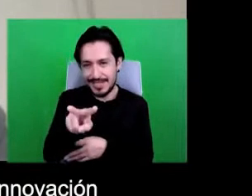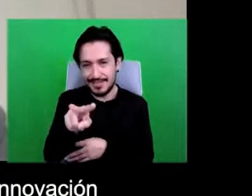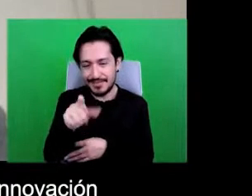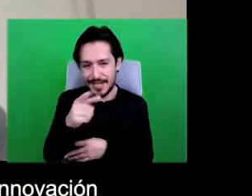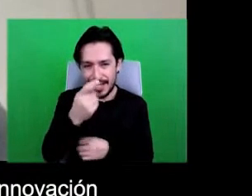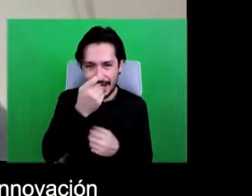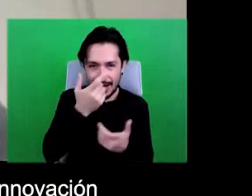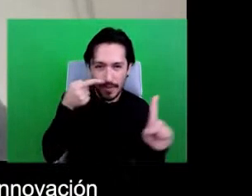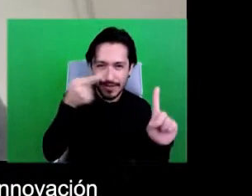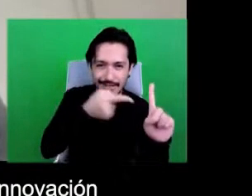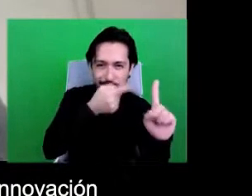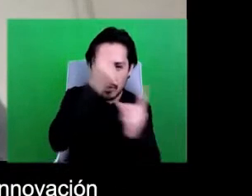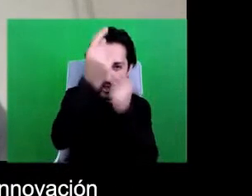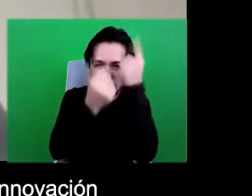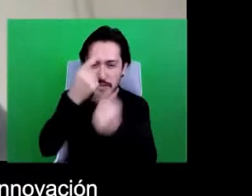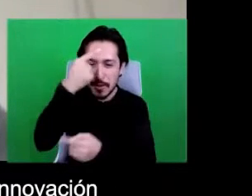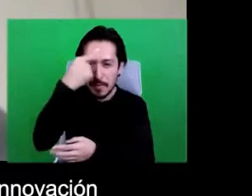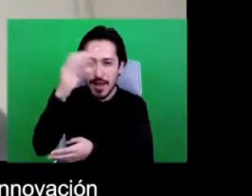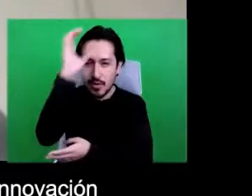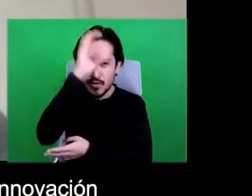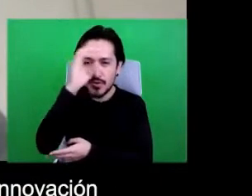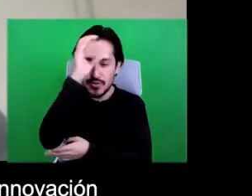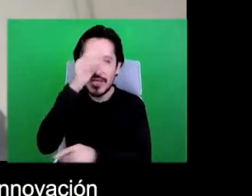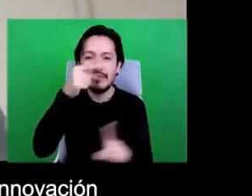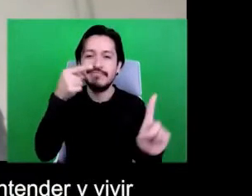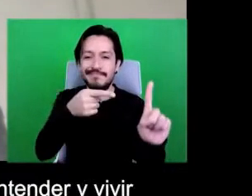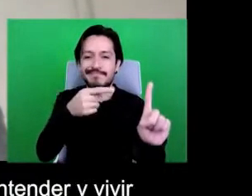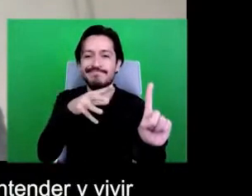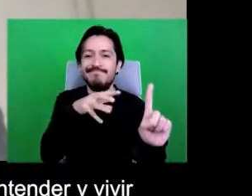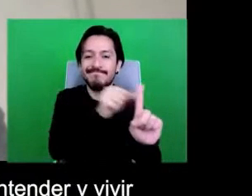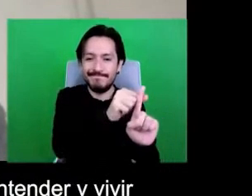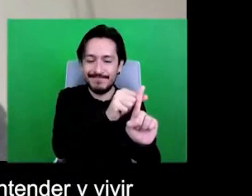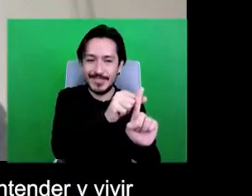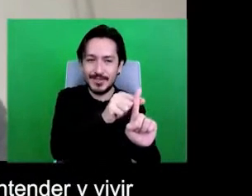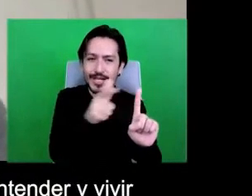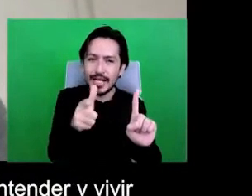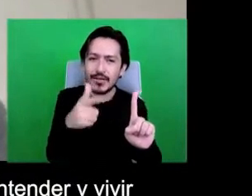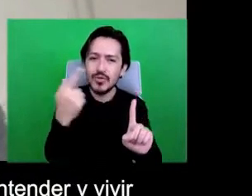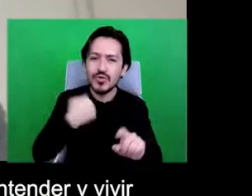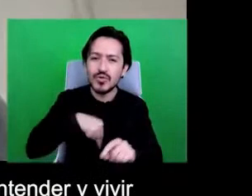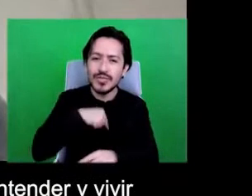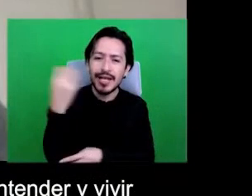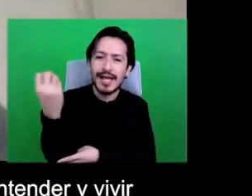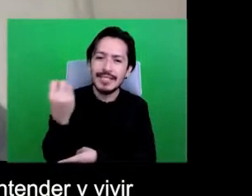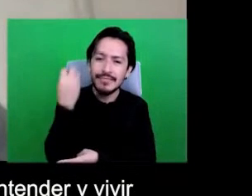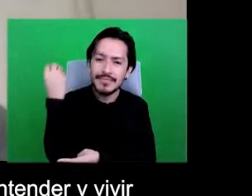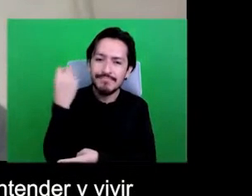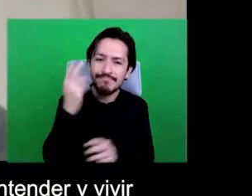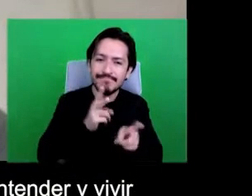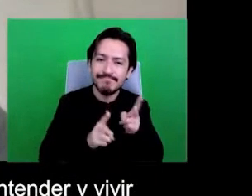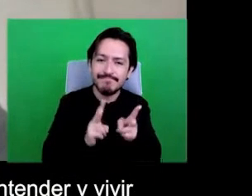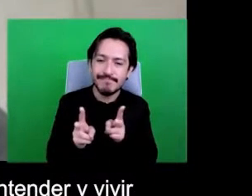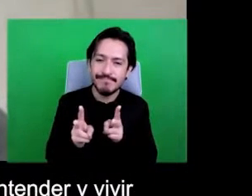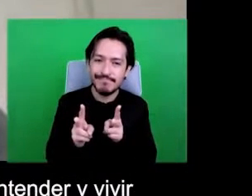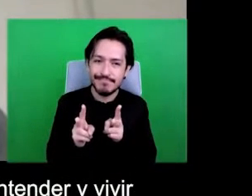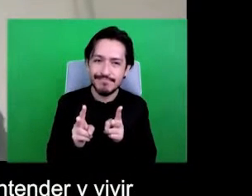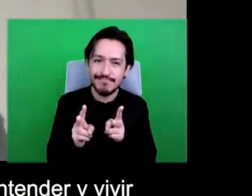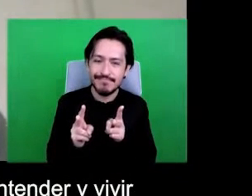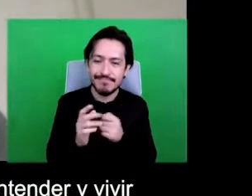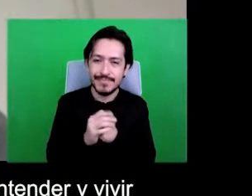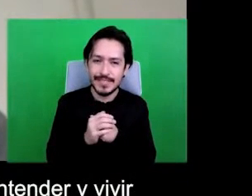lo que se fue viendo a lo largo de las pláticas, lo que Al menos yo también de manera personal